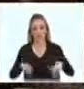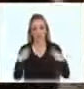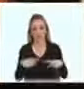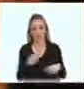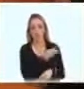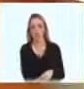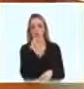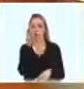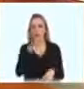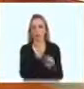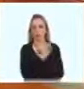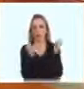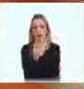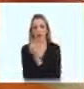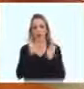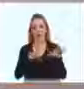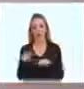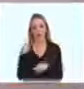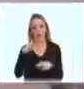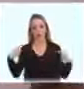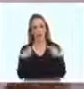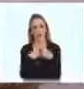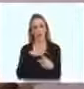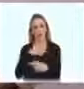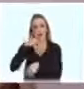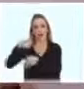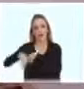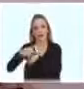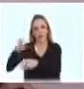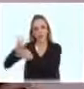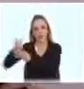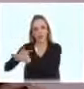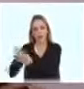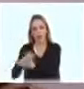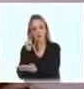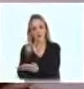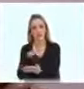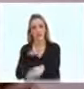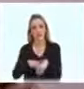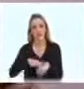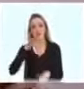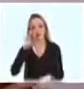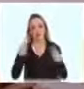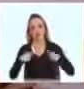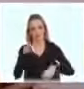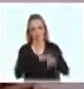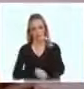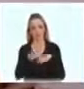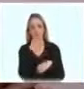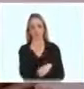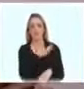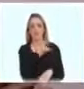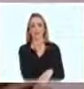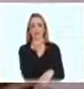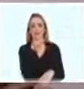contrataciones nueva especial que los números no cuadran prácticamente el número de trabajadores que se incrementó al congresó al estados porque cerca de 70 trabajadores